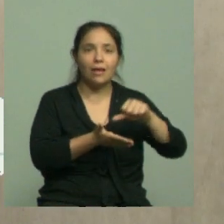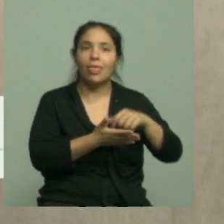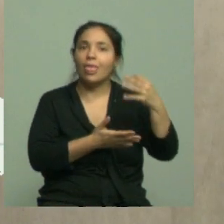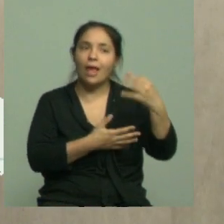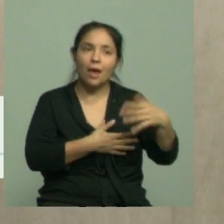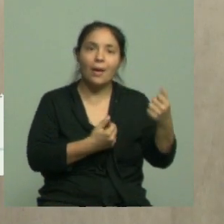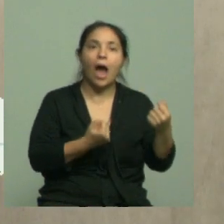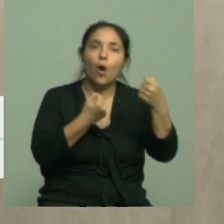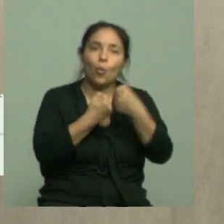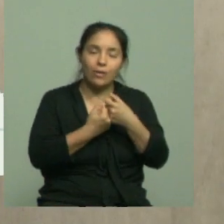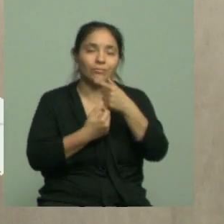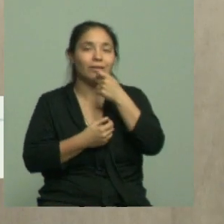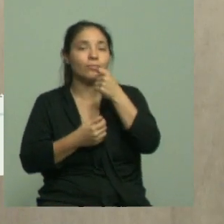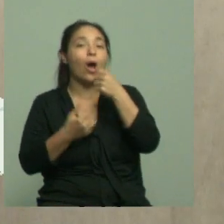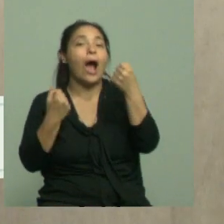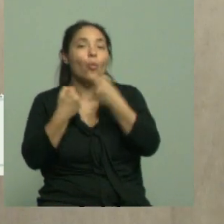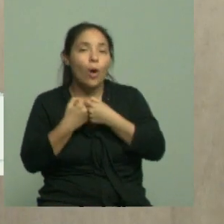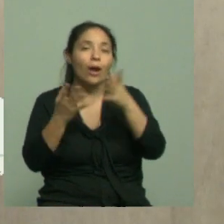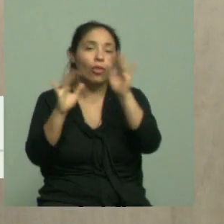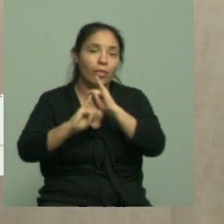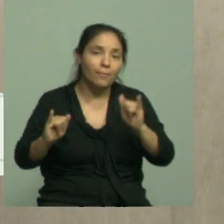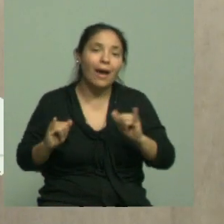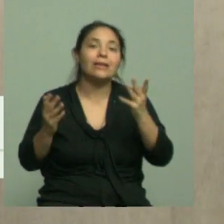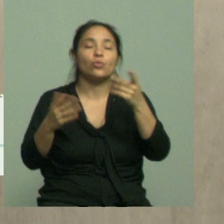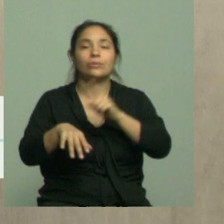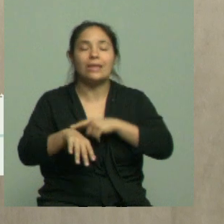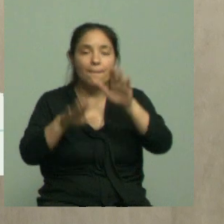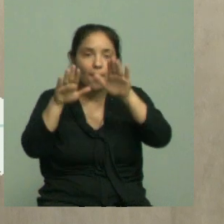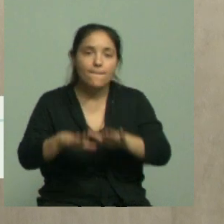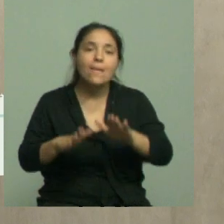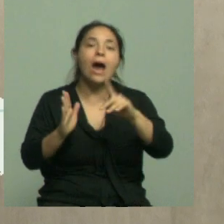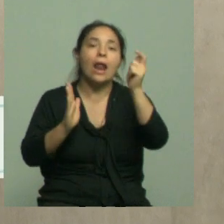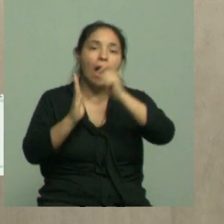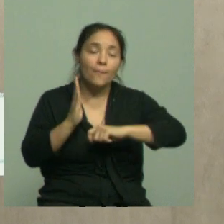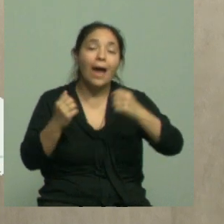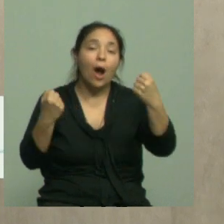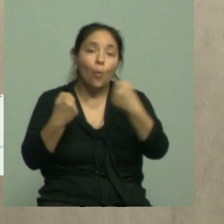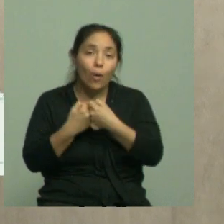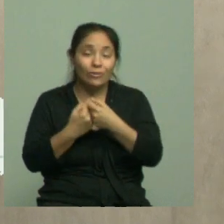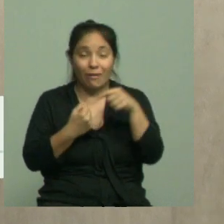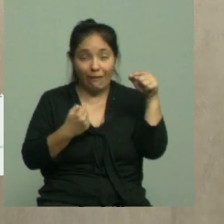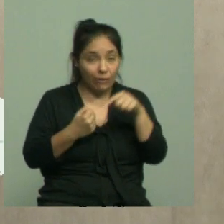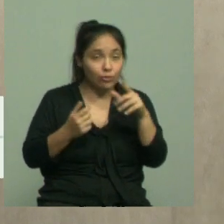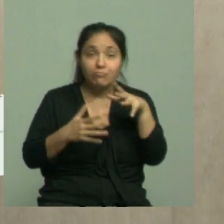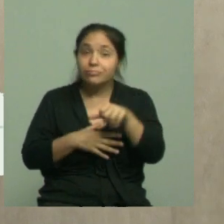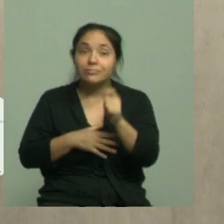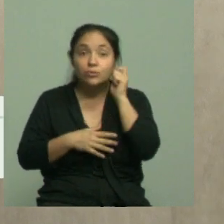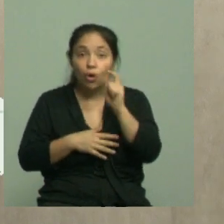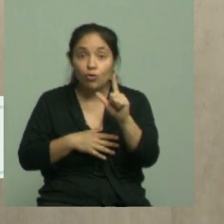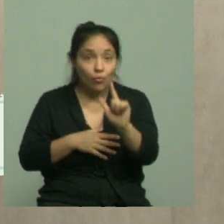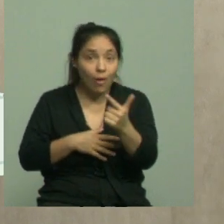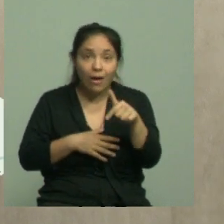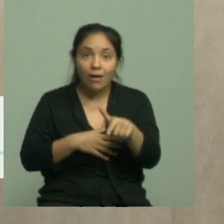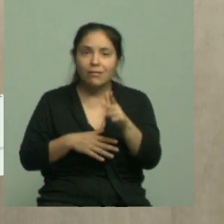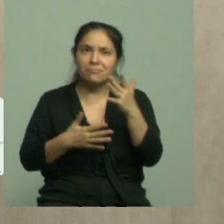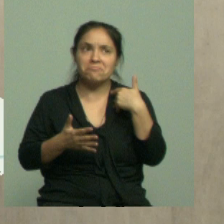supuesto acuerdo de paz o una supuesta tregua con distintos sectores y con Irán no hay un potencial acuerdo o no hay una forma de poder avanzar, tampoco le